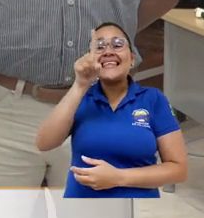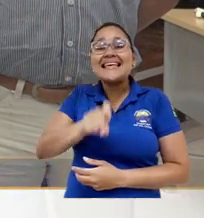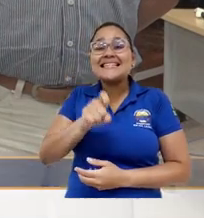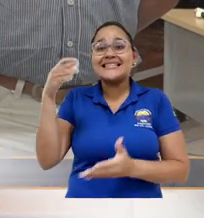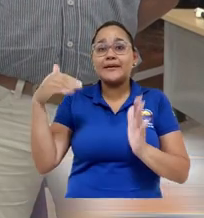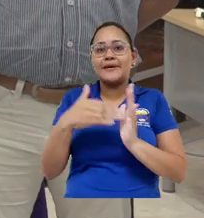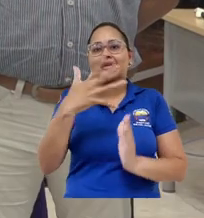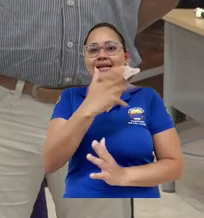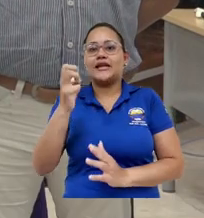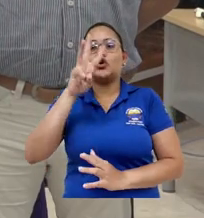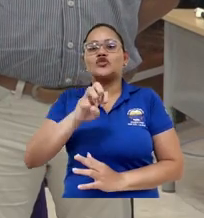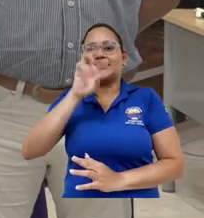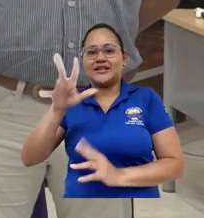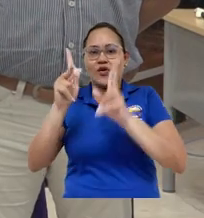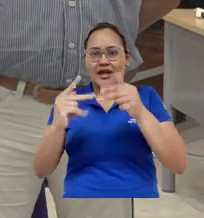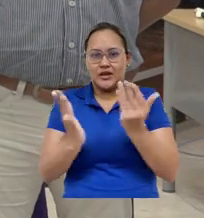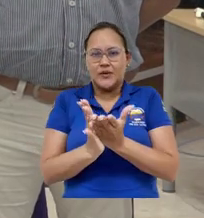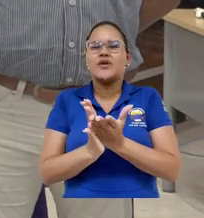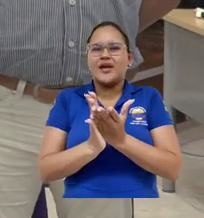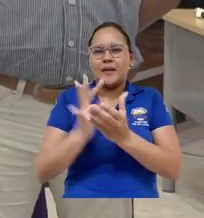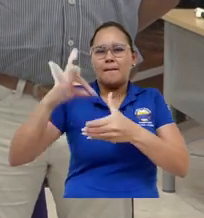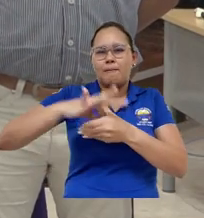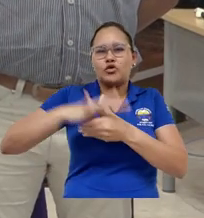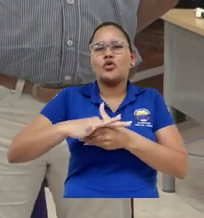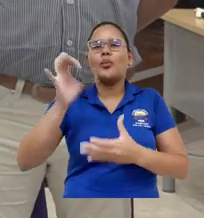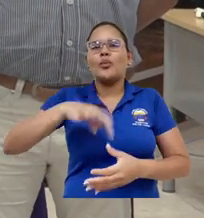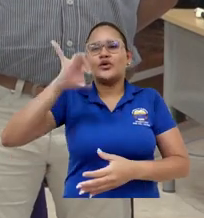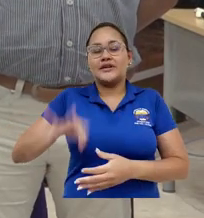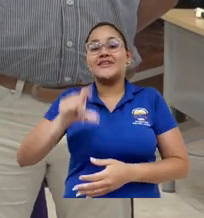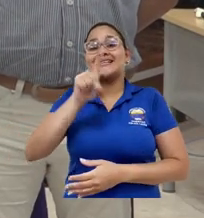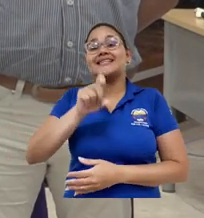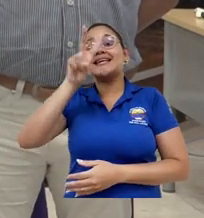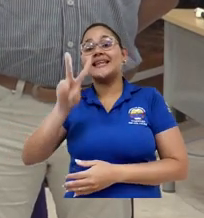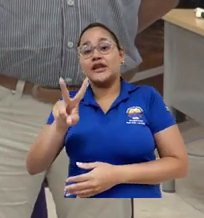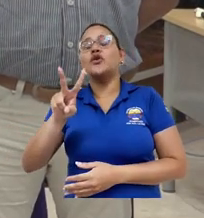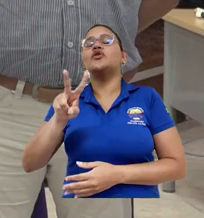de 16.585 estudiantes para un porcentaje de